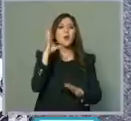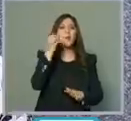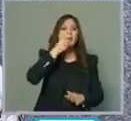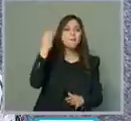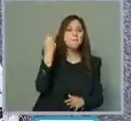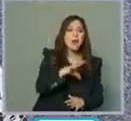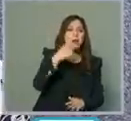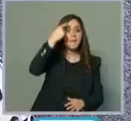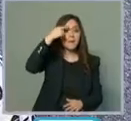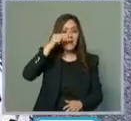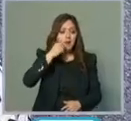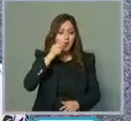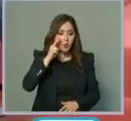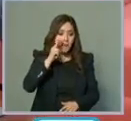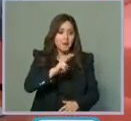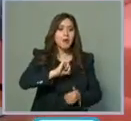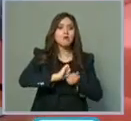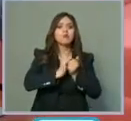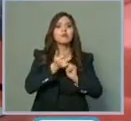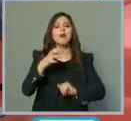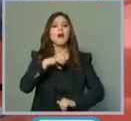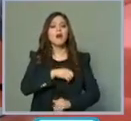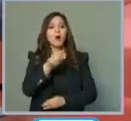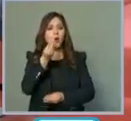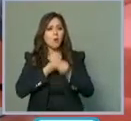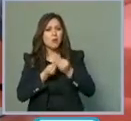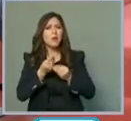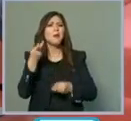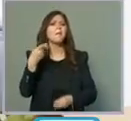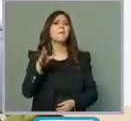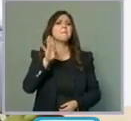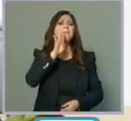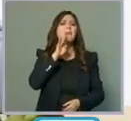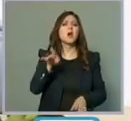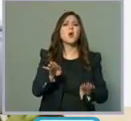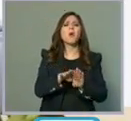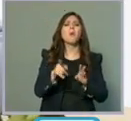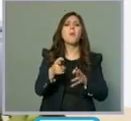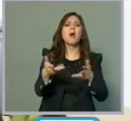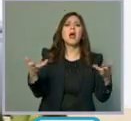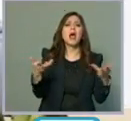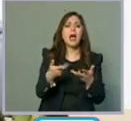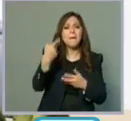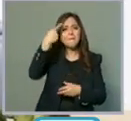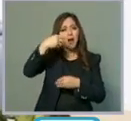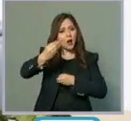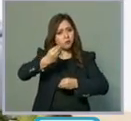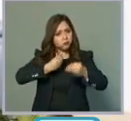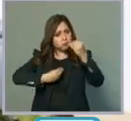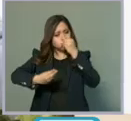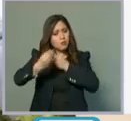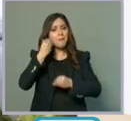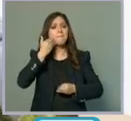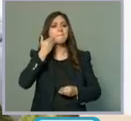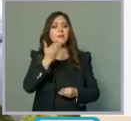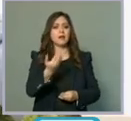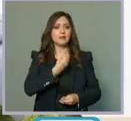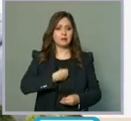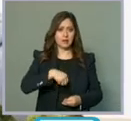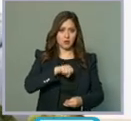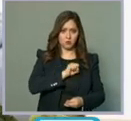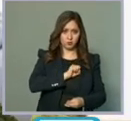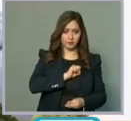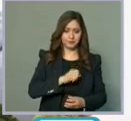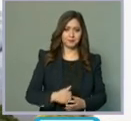hacer o qué tips le puedes dar a las mamás de niños muy chiquitos o muy reacios a comer, pues balanceadamente? Fácil. Que